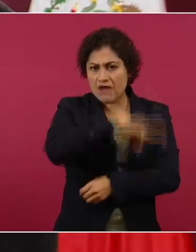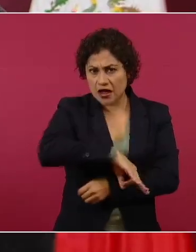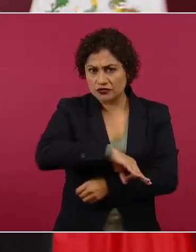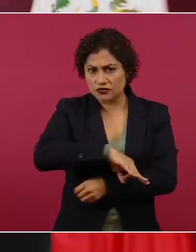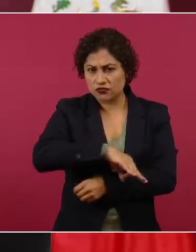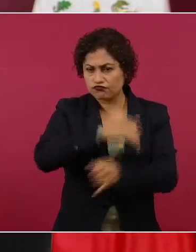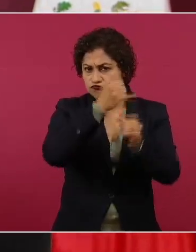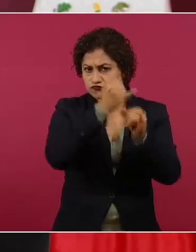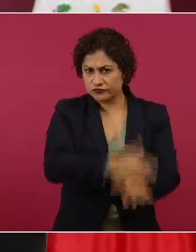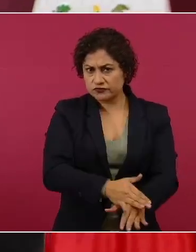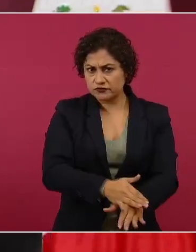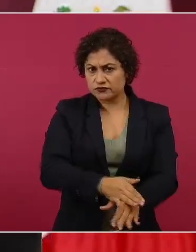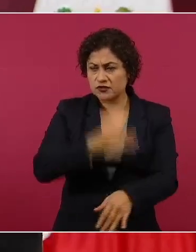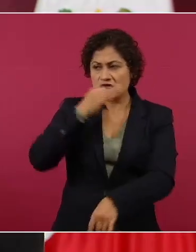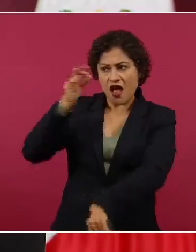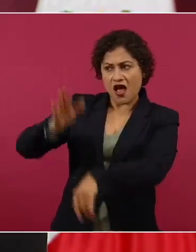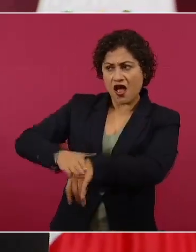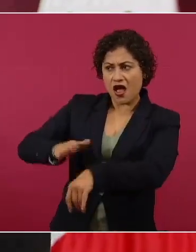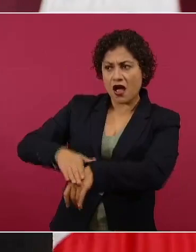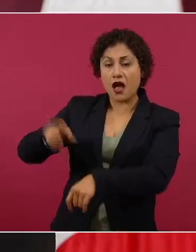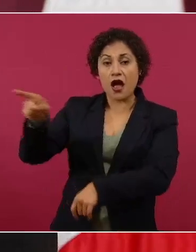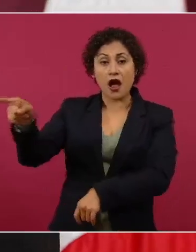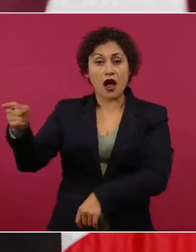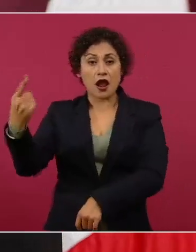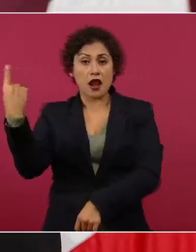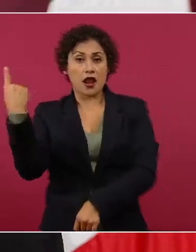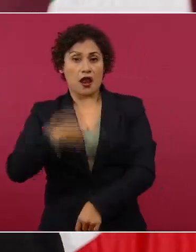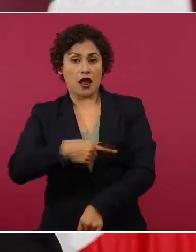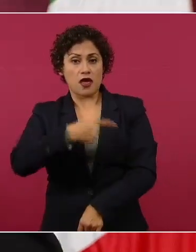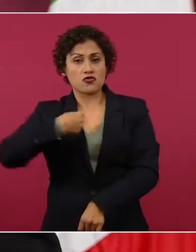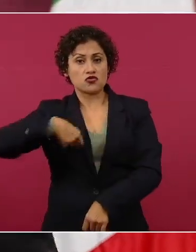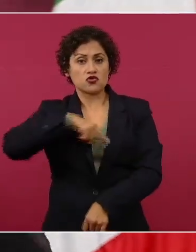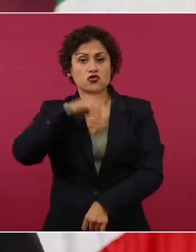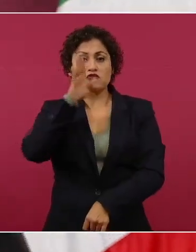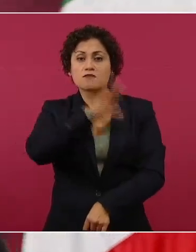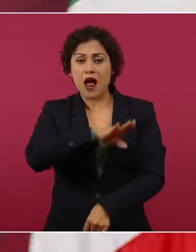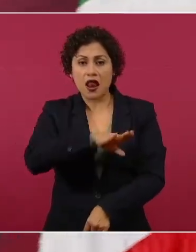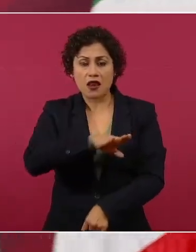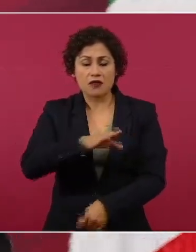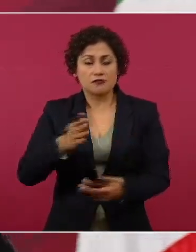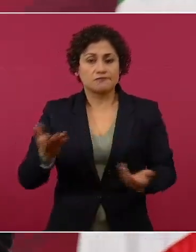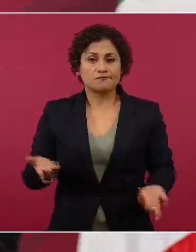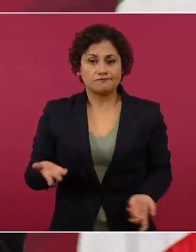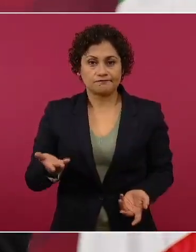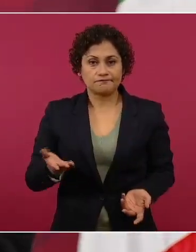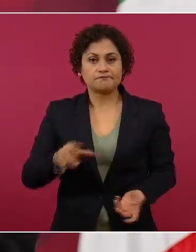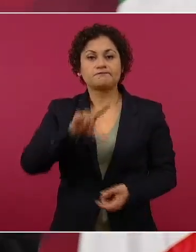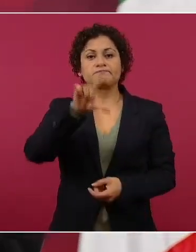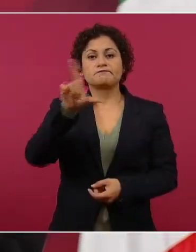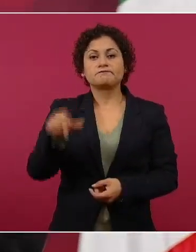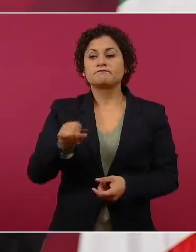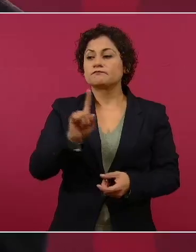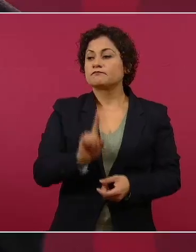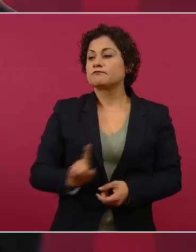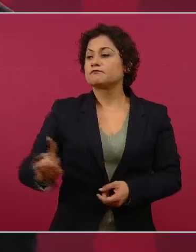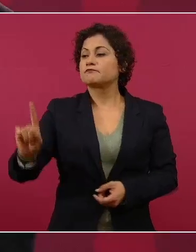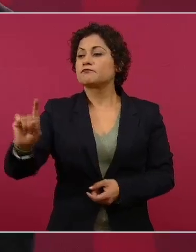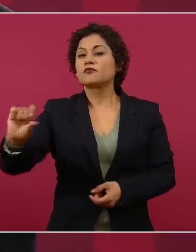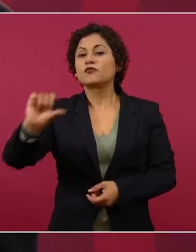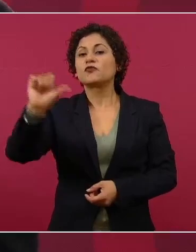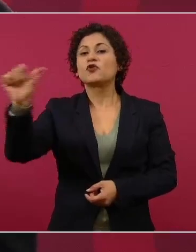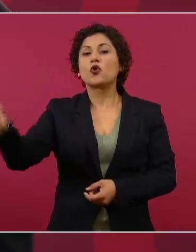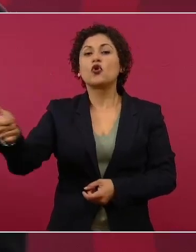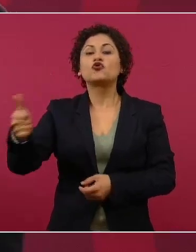condenó nuestra manifestación y luego se fue a un organismo de derechos humanos a